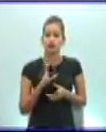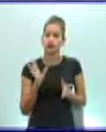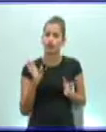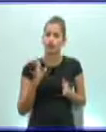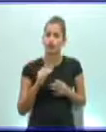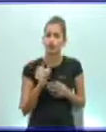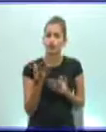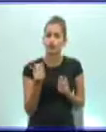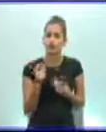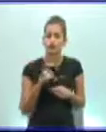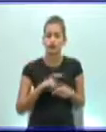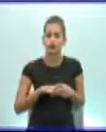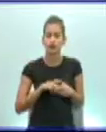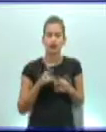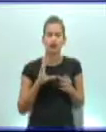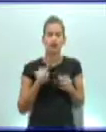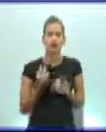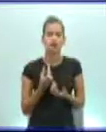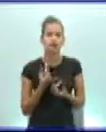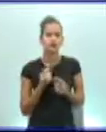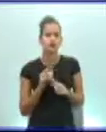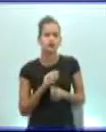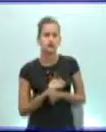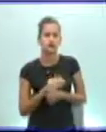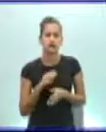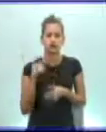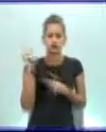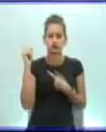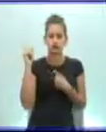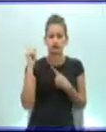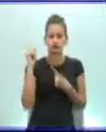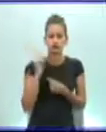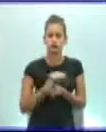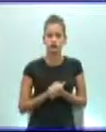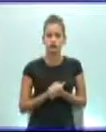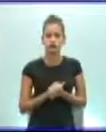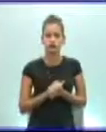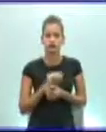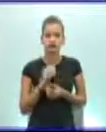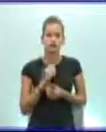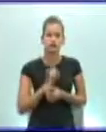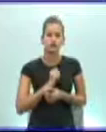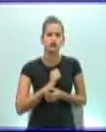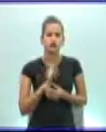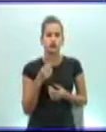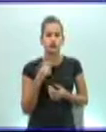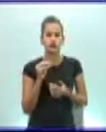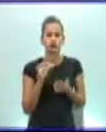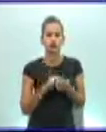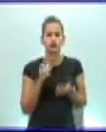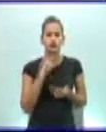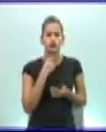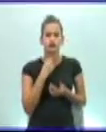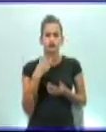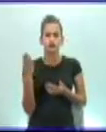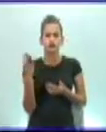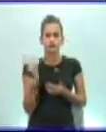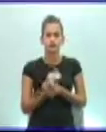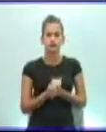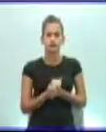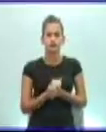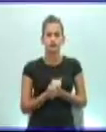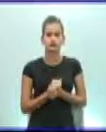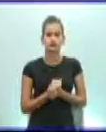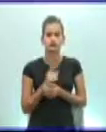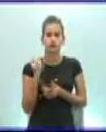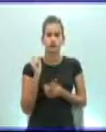tiempo, hablarles algo sobre dominio de definición de expresiones algebraicas. Y quiero ponerles un ejemplo rápidamente. Aquí está. Con esto ya